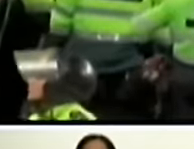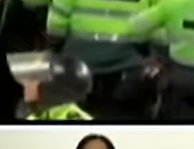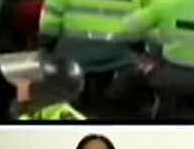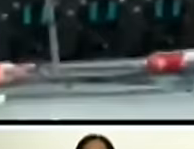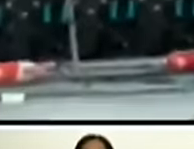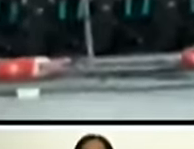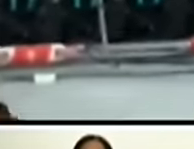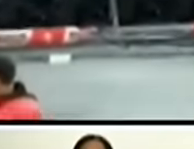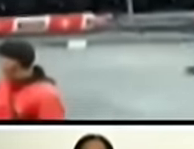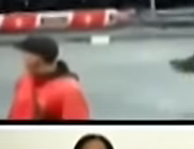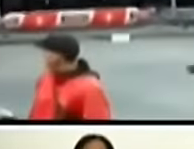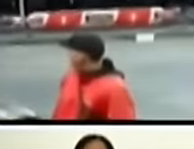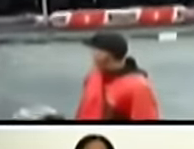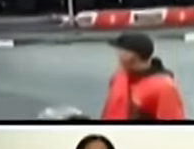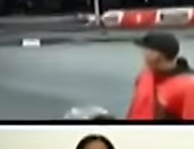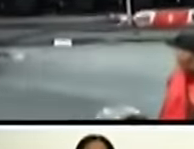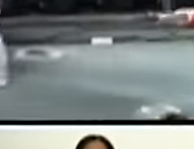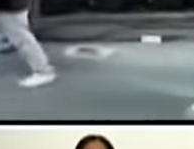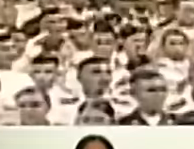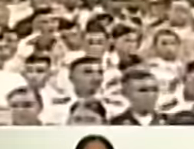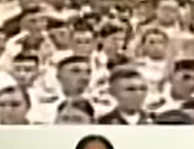malvado.